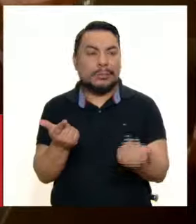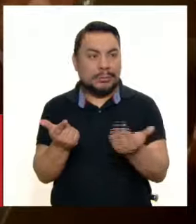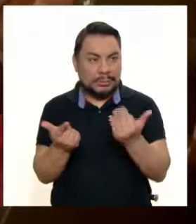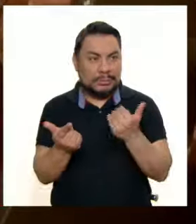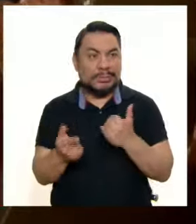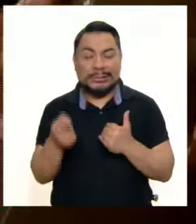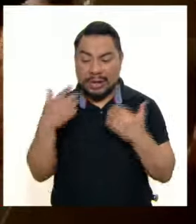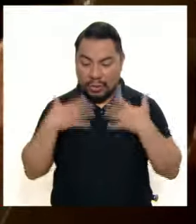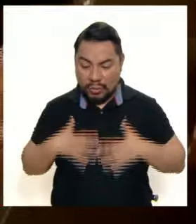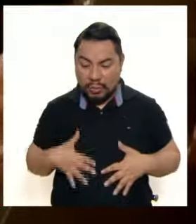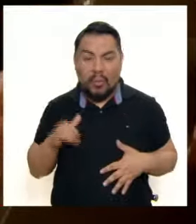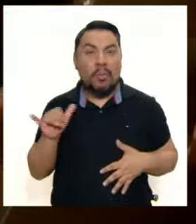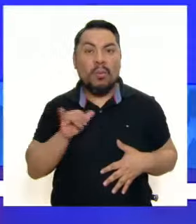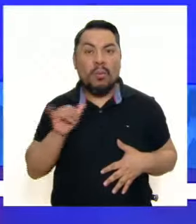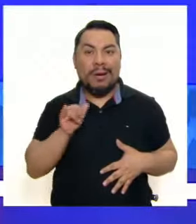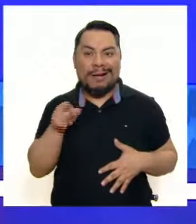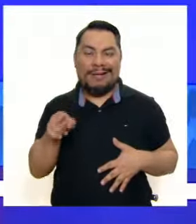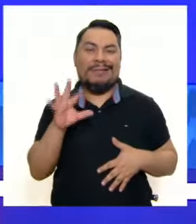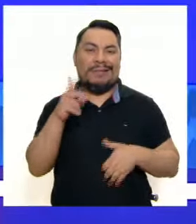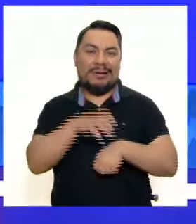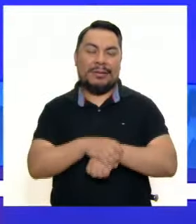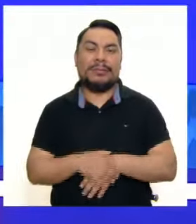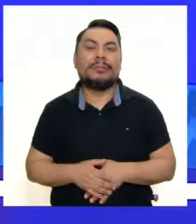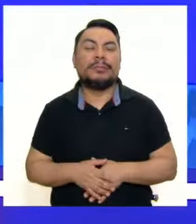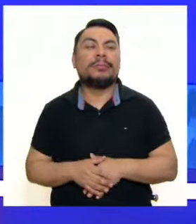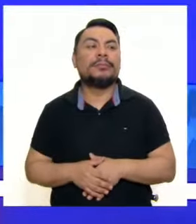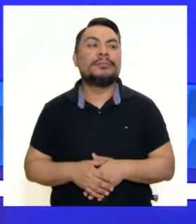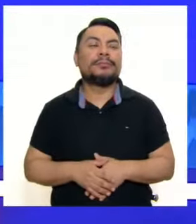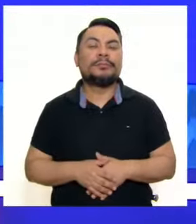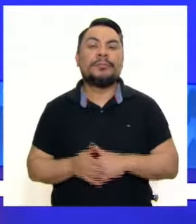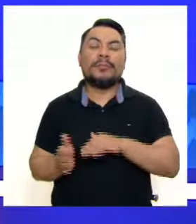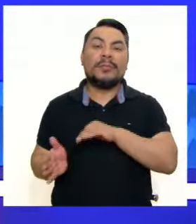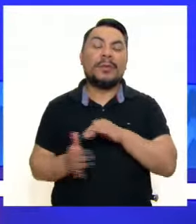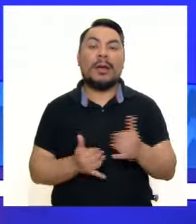con la que fue capturado. 20 horas 29 minutos. Vamos ahora con información.